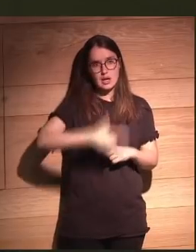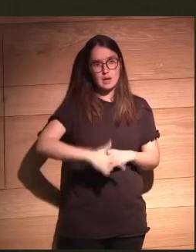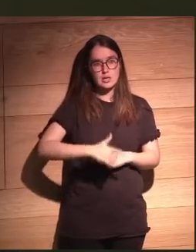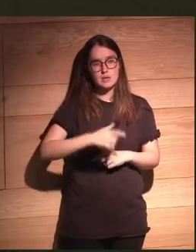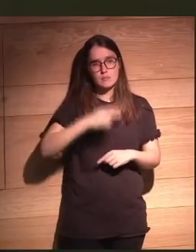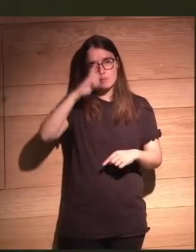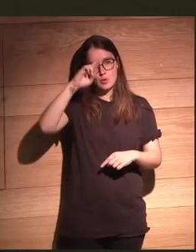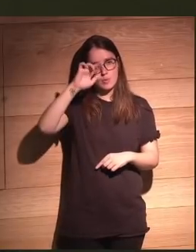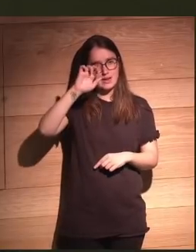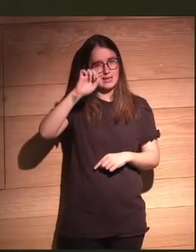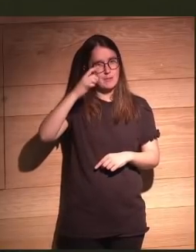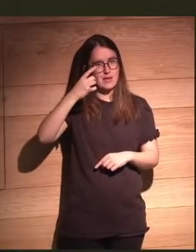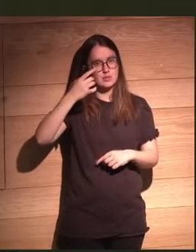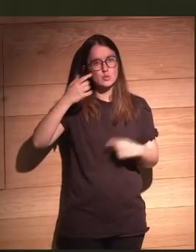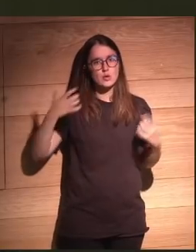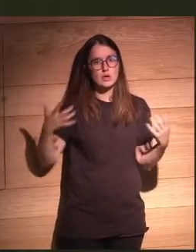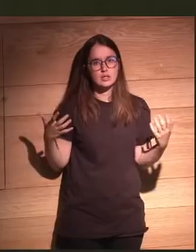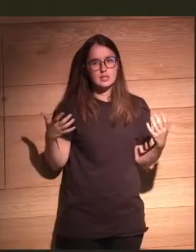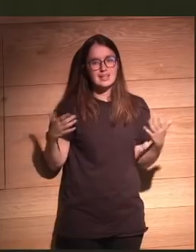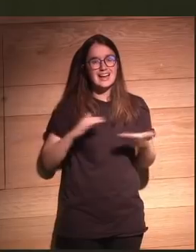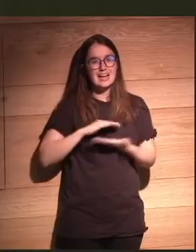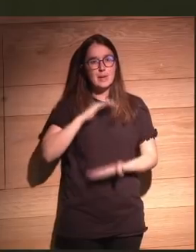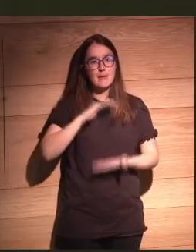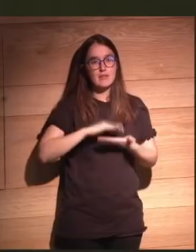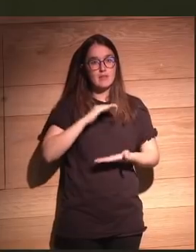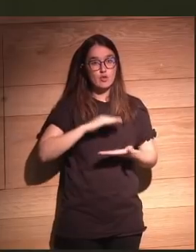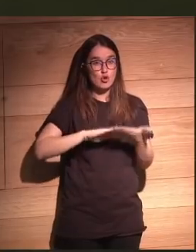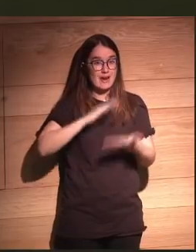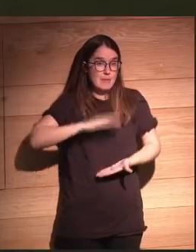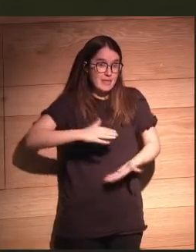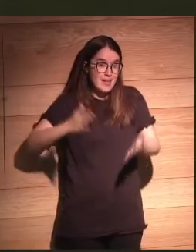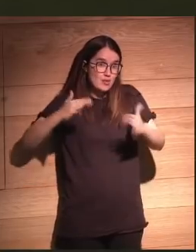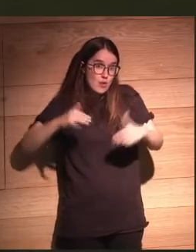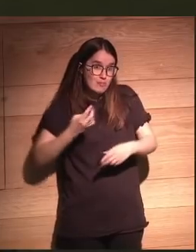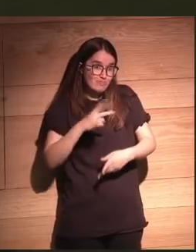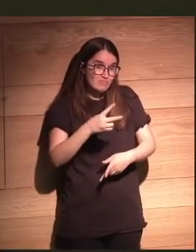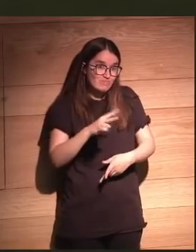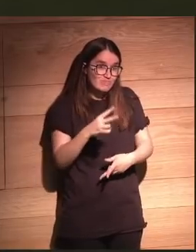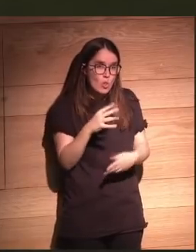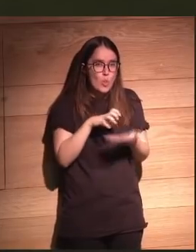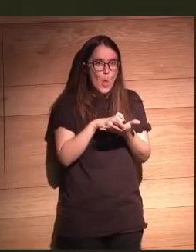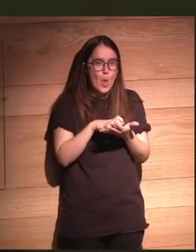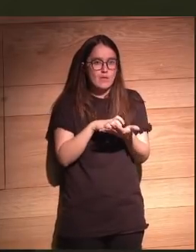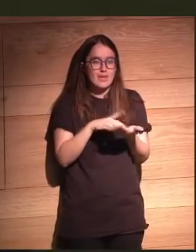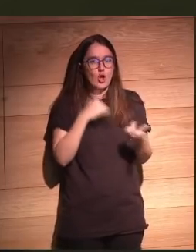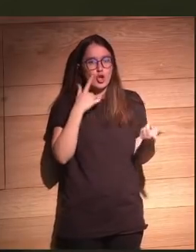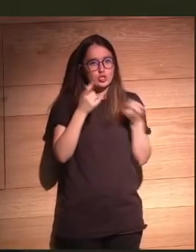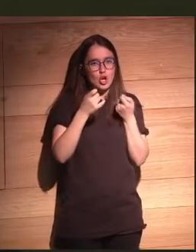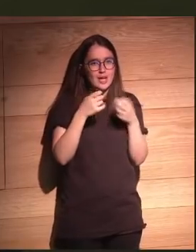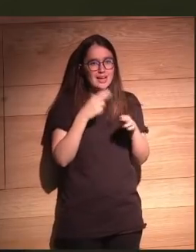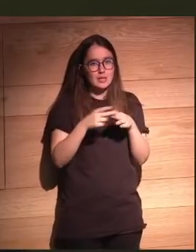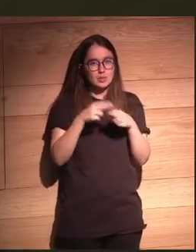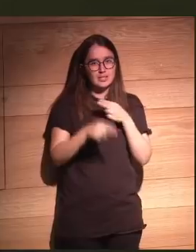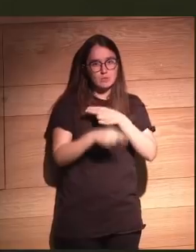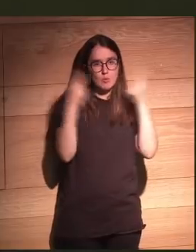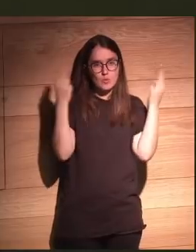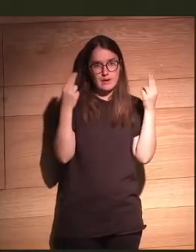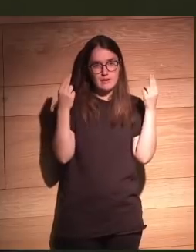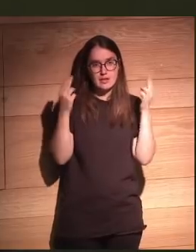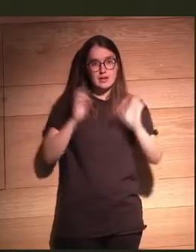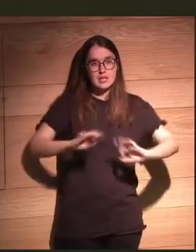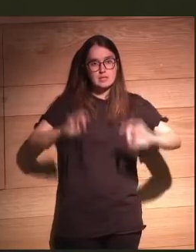más me preocupan es la capacidad o la incapacidad que tenemos de controlar que tanto las políticas públicas como